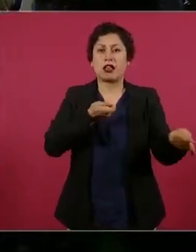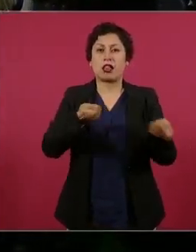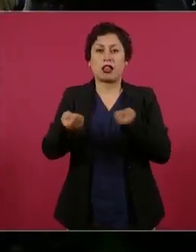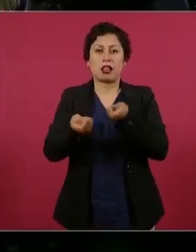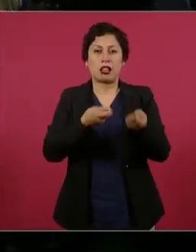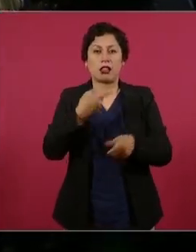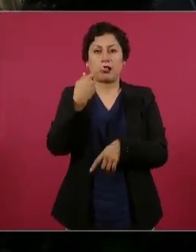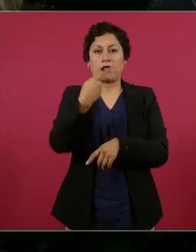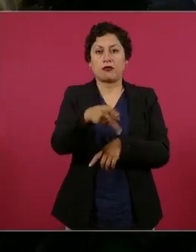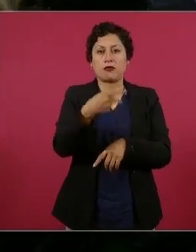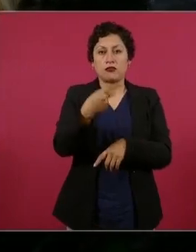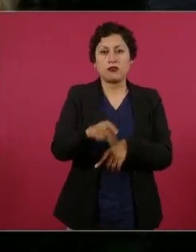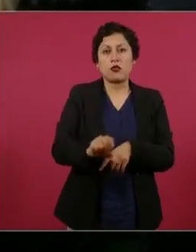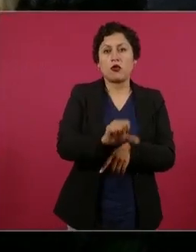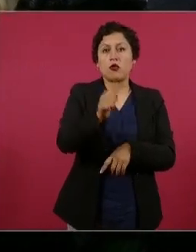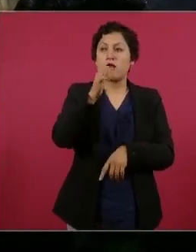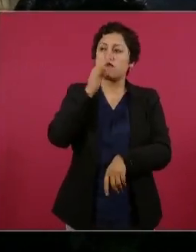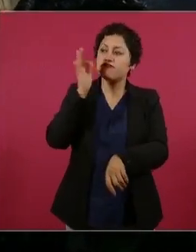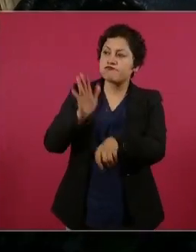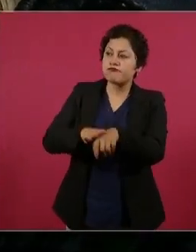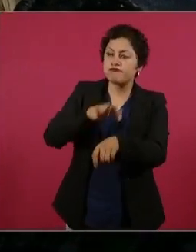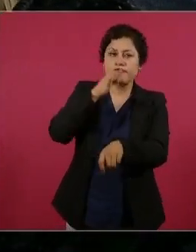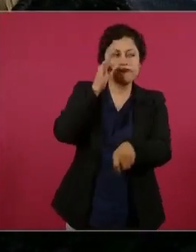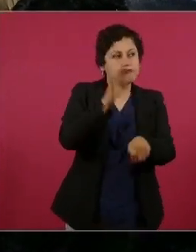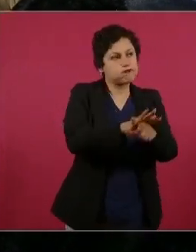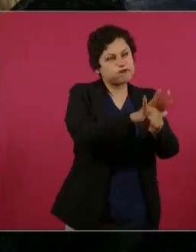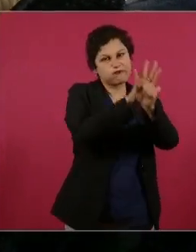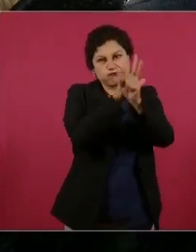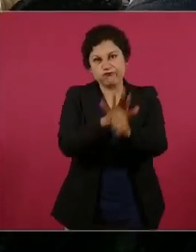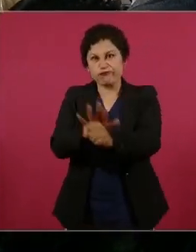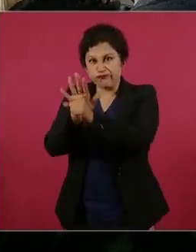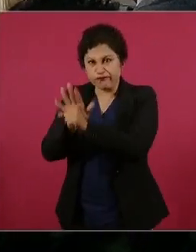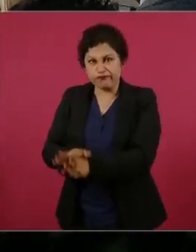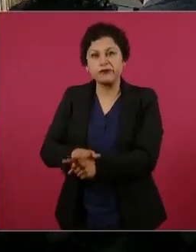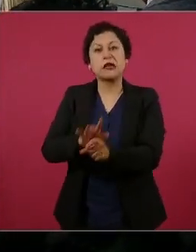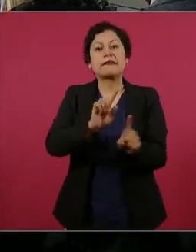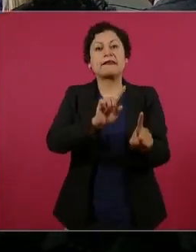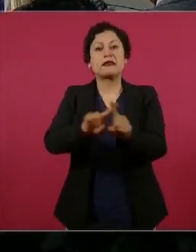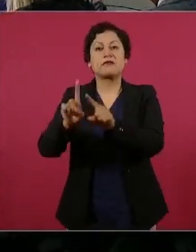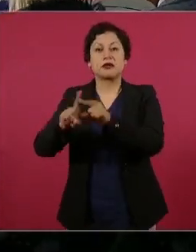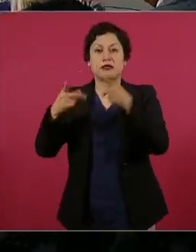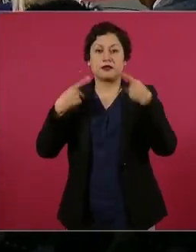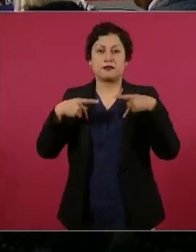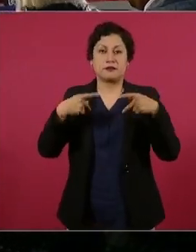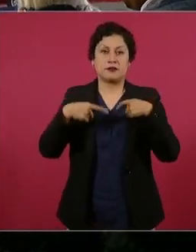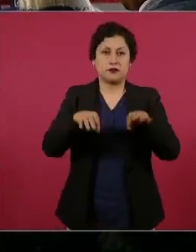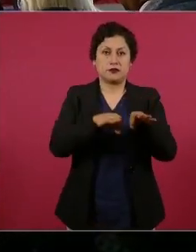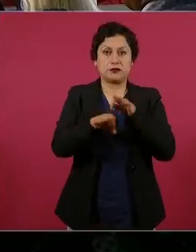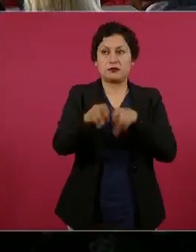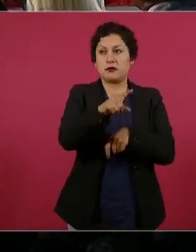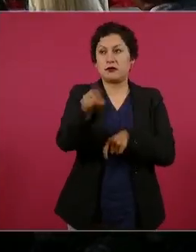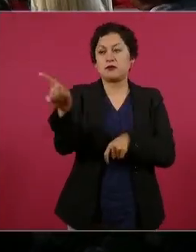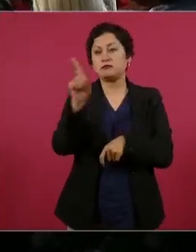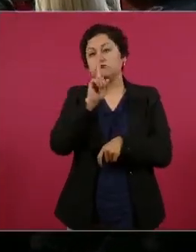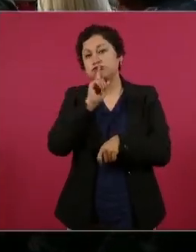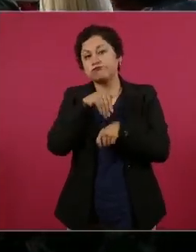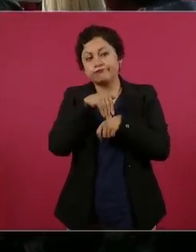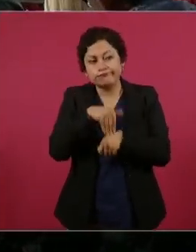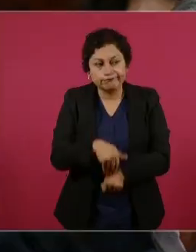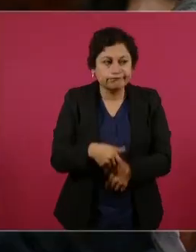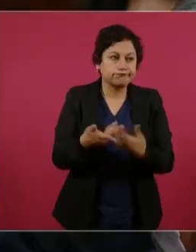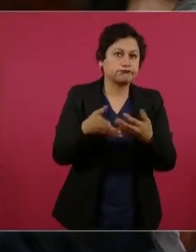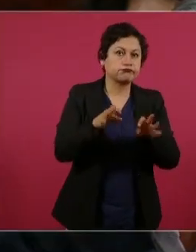con amenazas a los trabajadores que firmaron por la estabilidad laboral, no